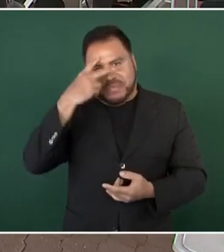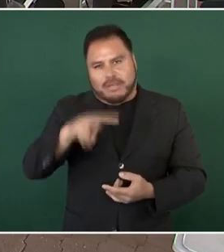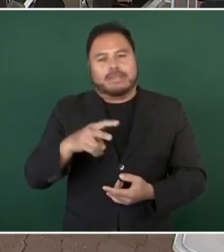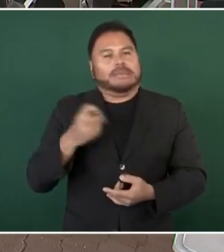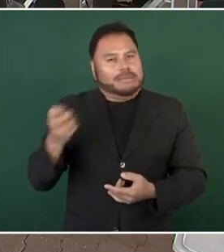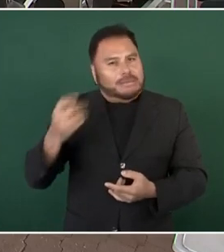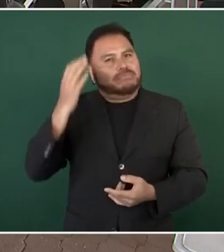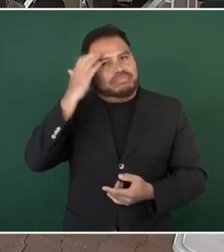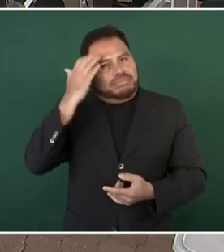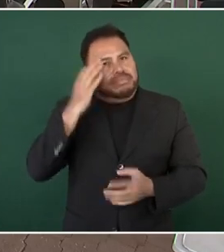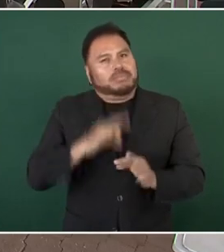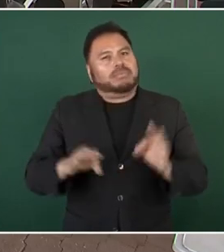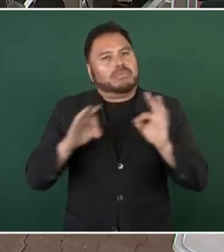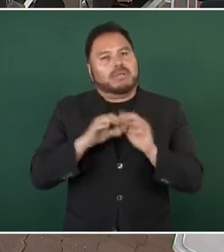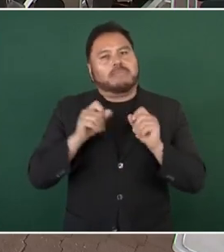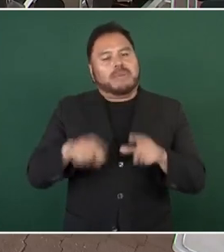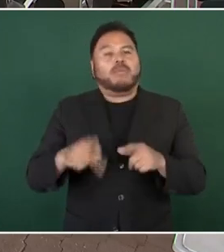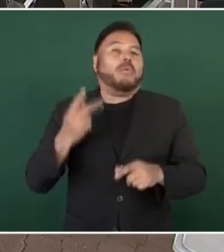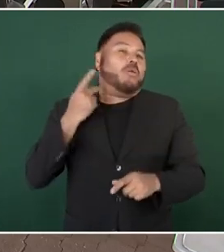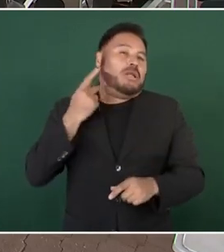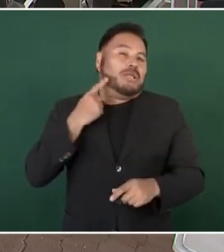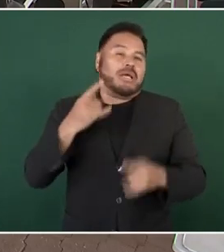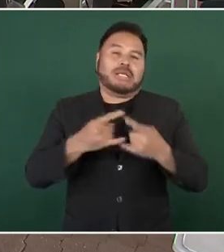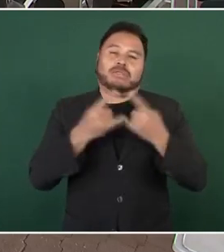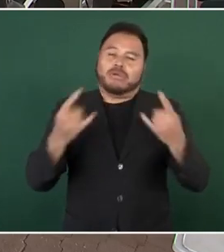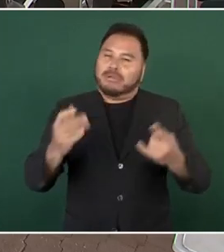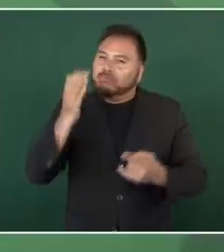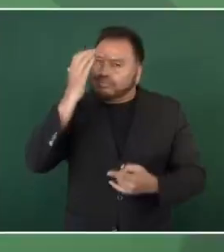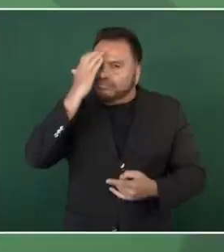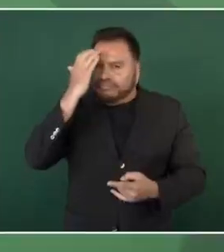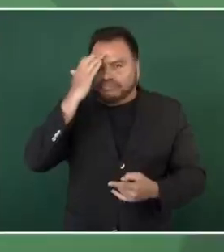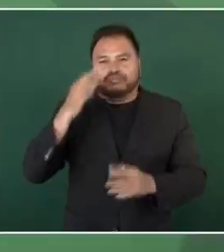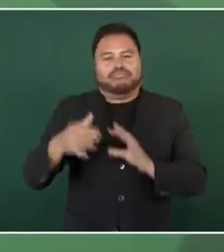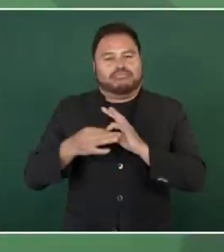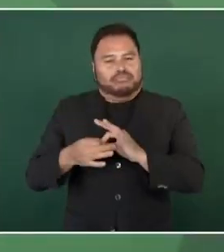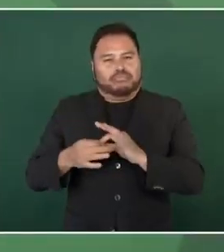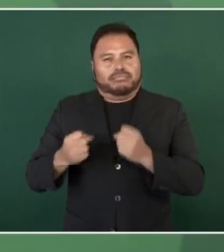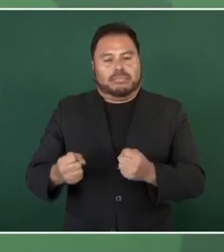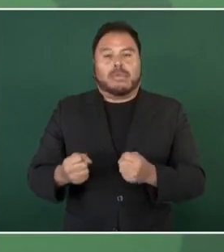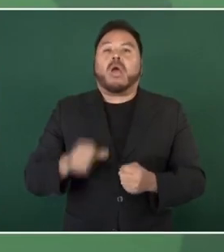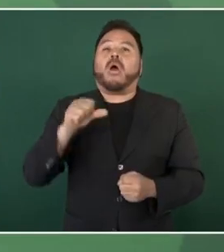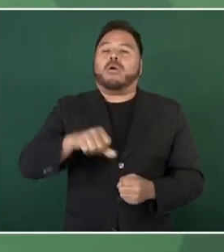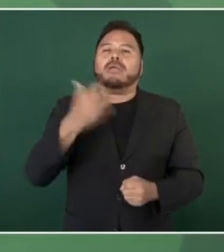y también de nuestra historia política. Hoy quiero terminar